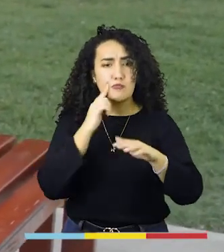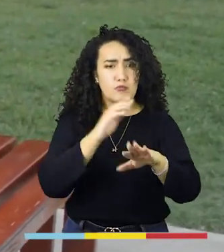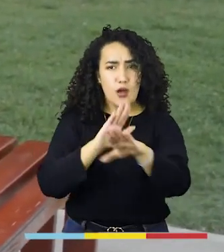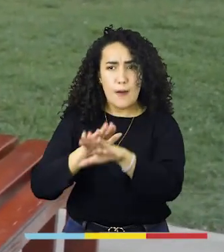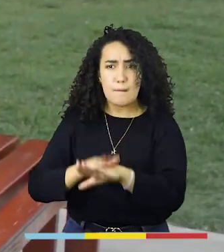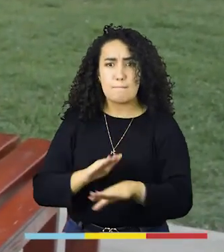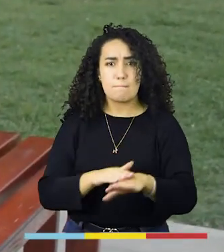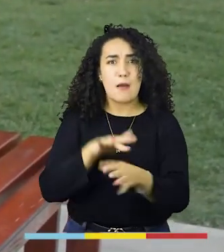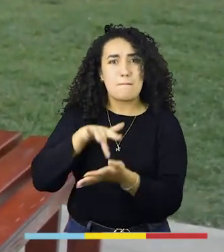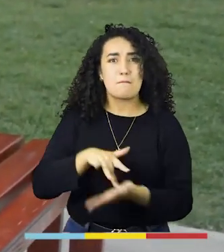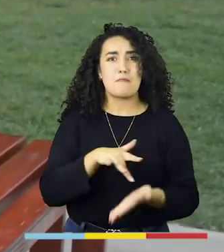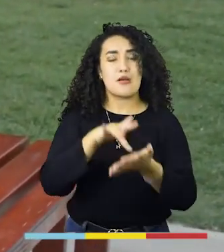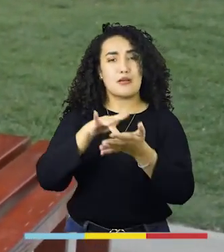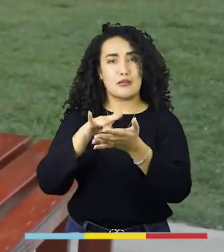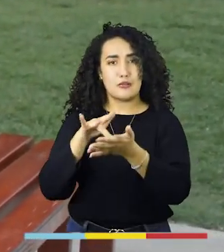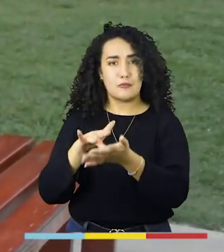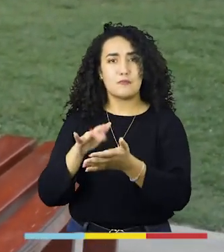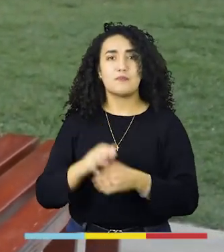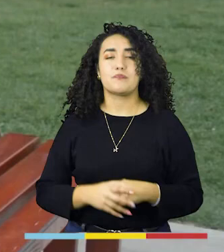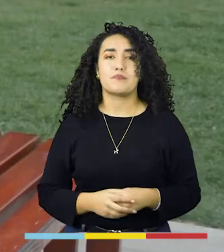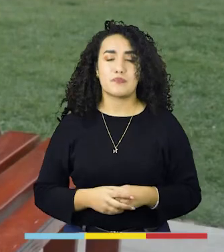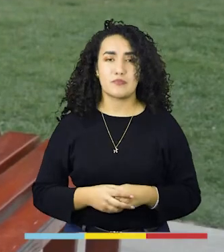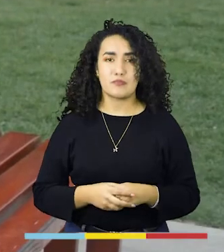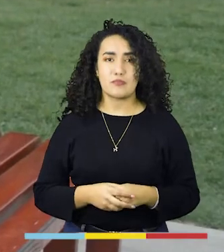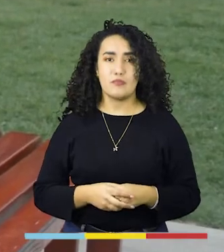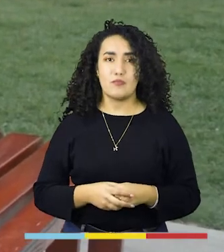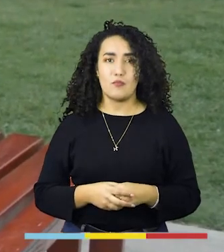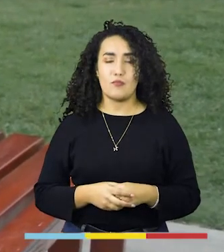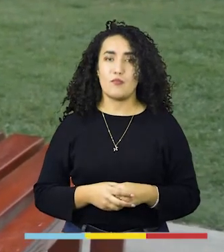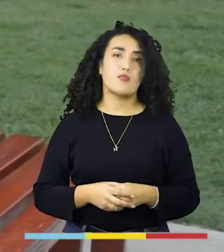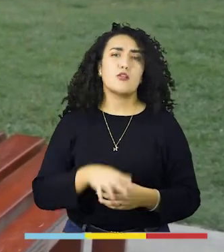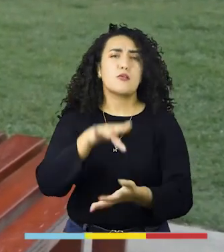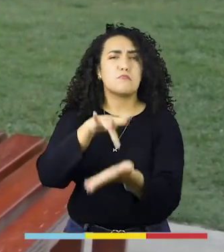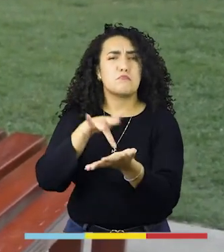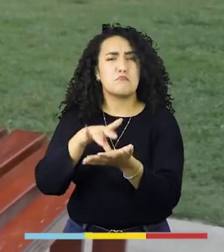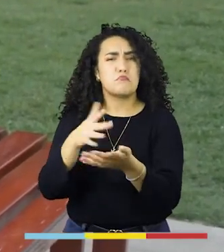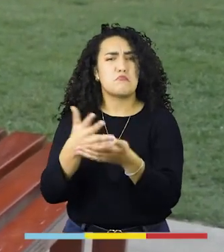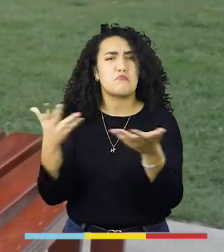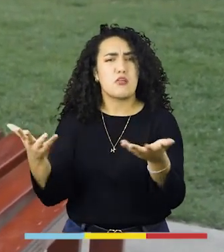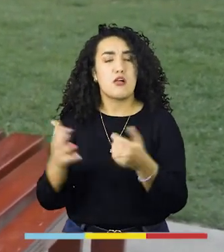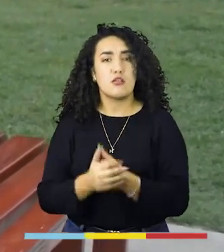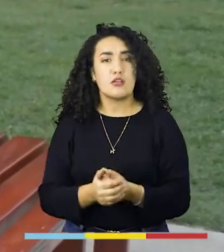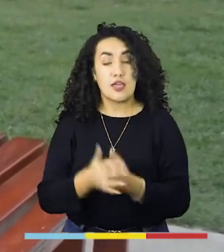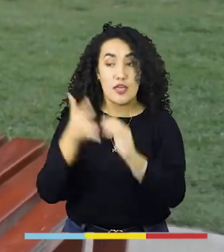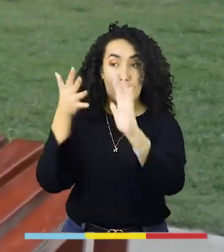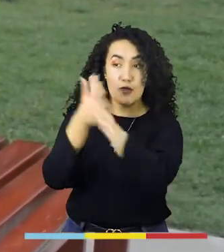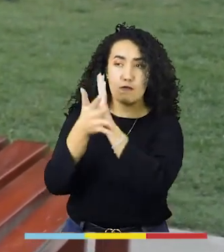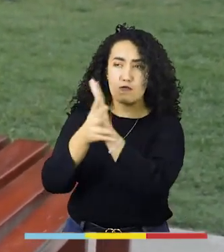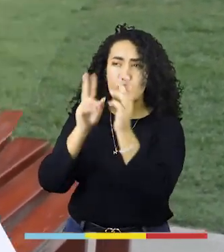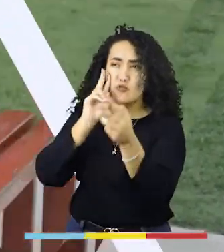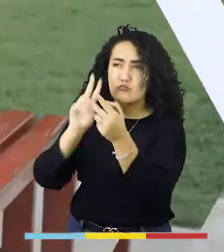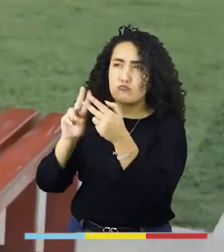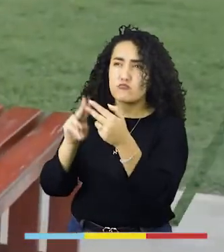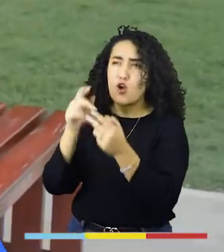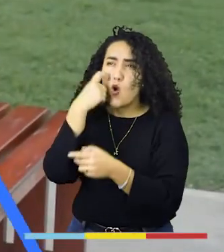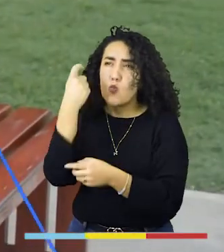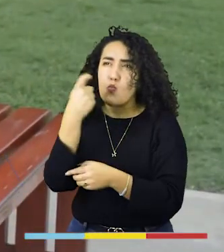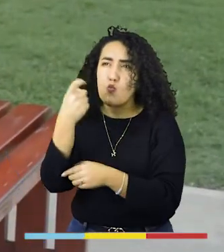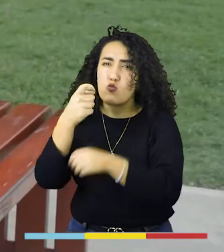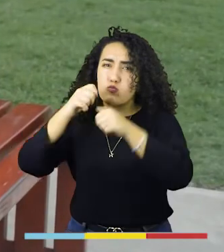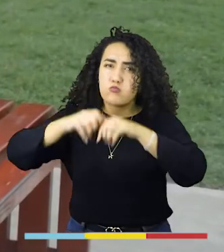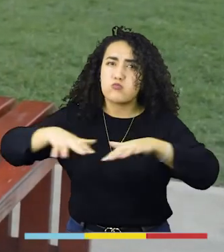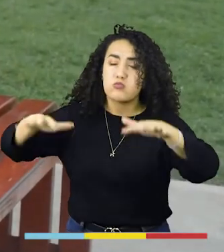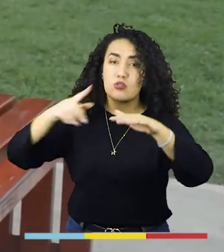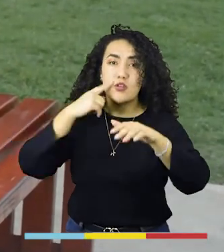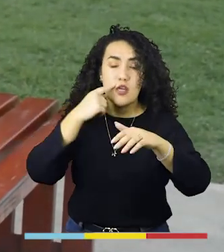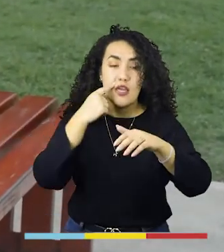este publicamos la rendición de cuentas para así convocar a una socialización y participación, de esta forma resolver dudas. ¿Cómo